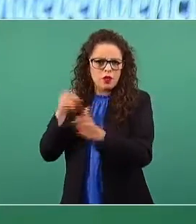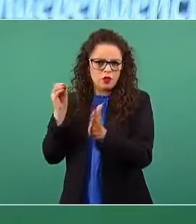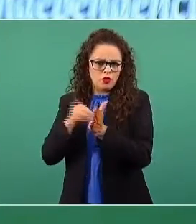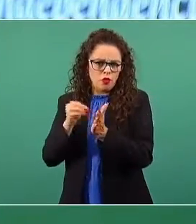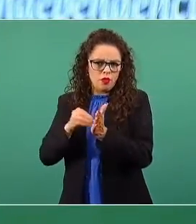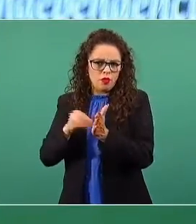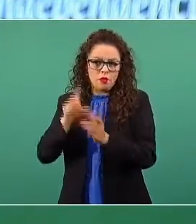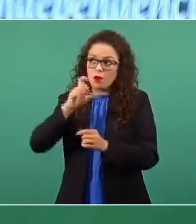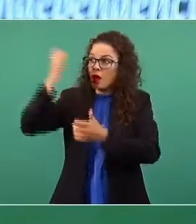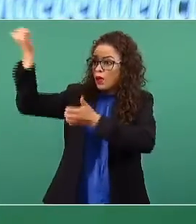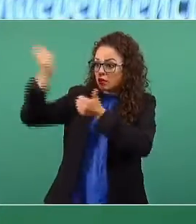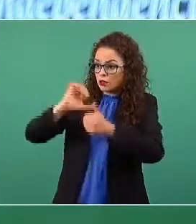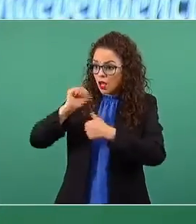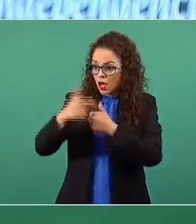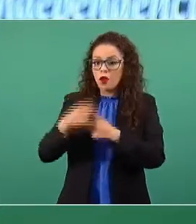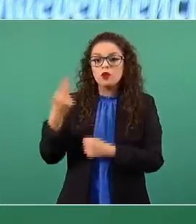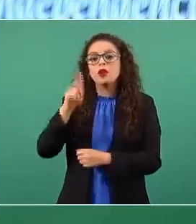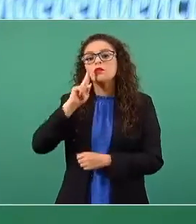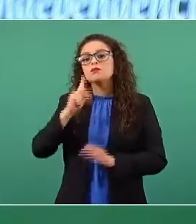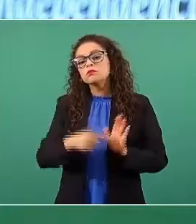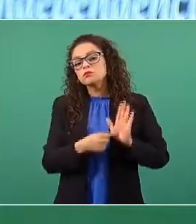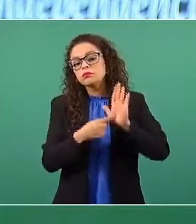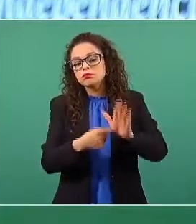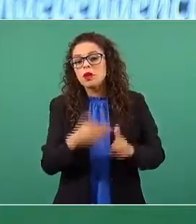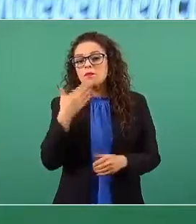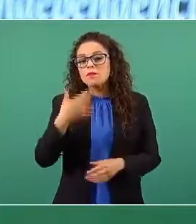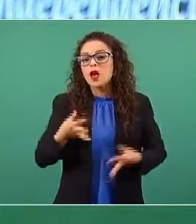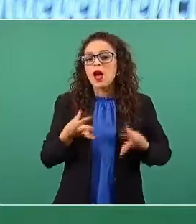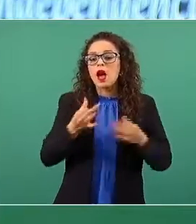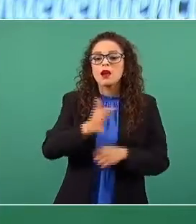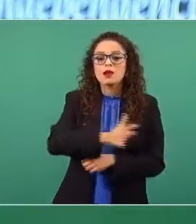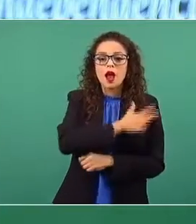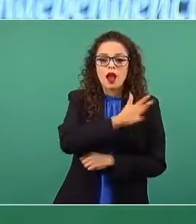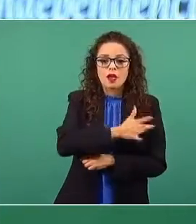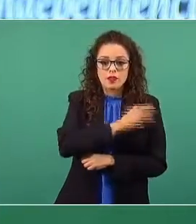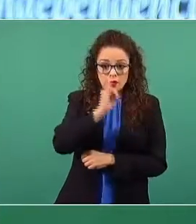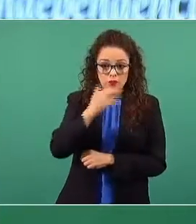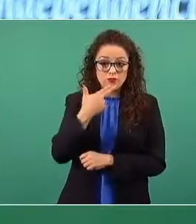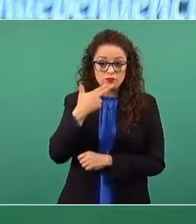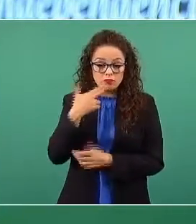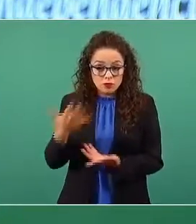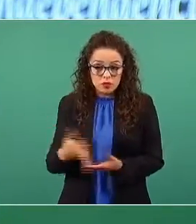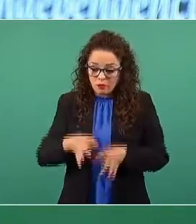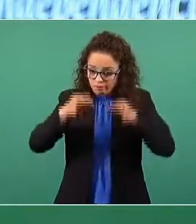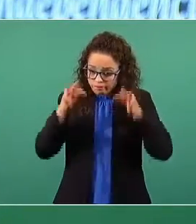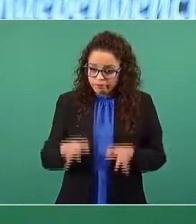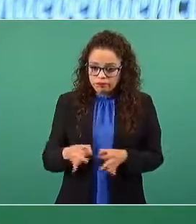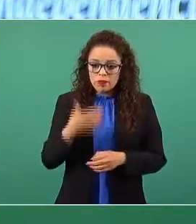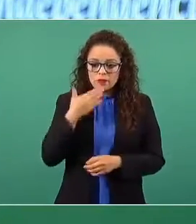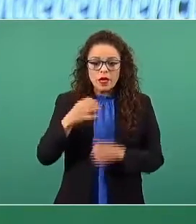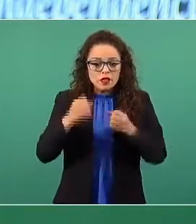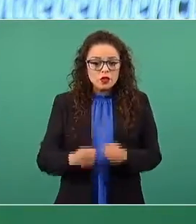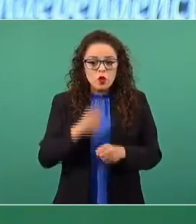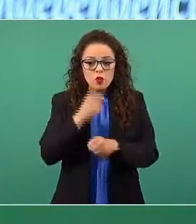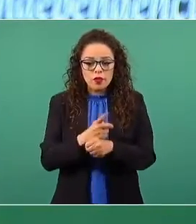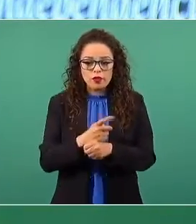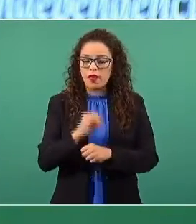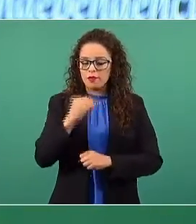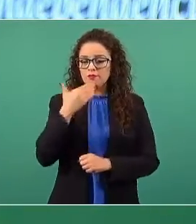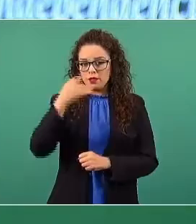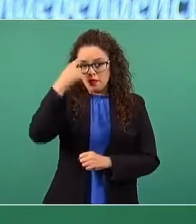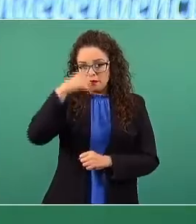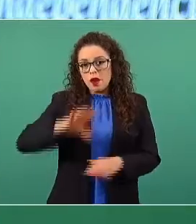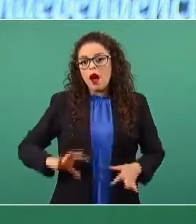que vaya a entrar a México tiene que demostrar que es de buena calidad y que su potencia, su seguridad, su eficacia son apropiadas para la